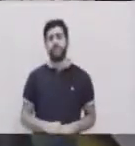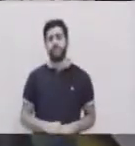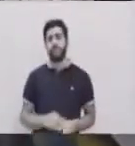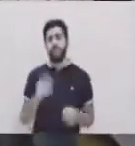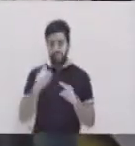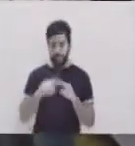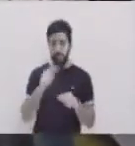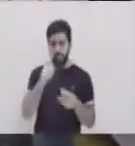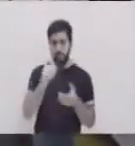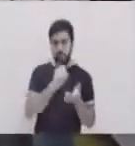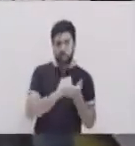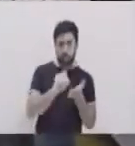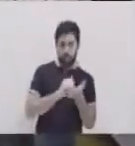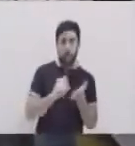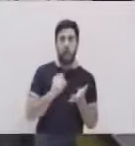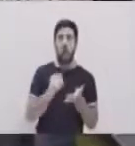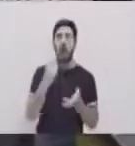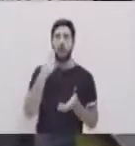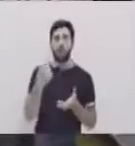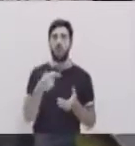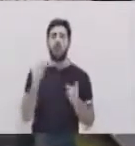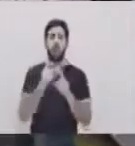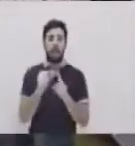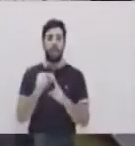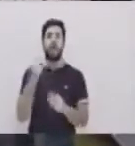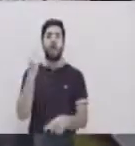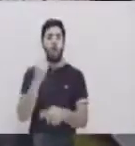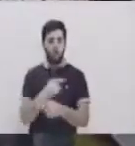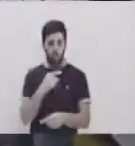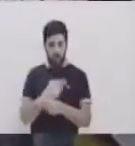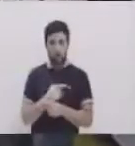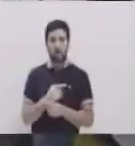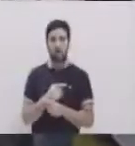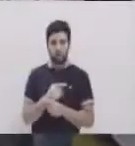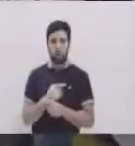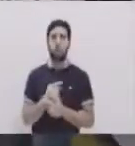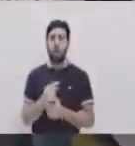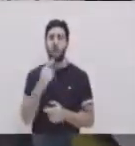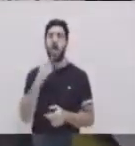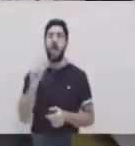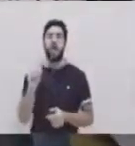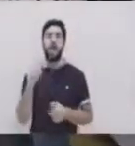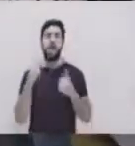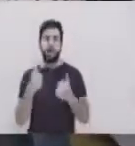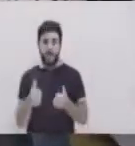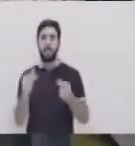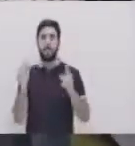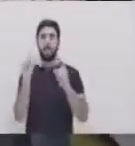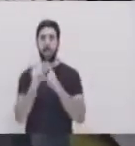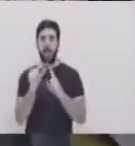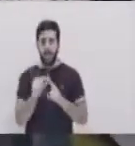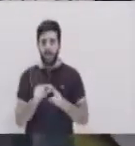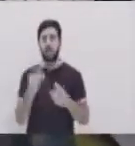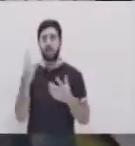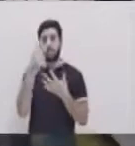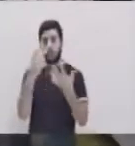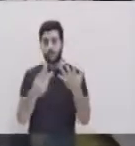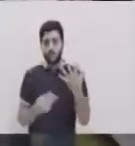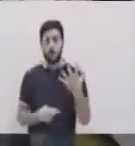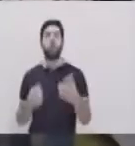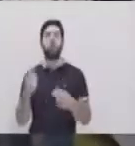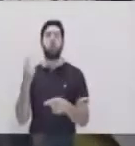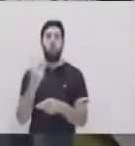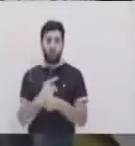en el texto escrito o un texto oral, busca que la pronunciación sea correcta, pronunciar bien las palabras, que el vocabulario